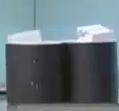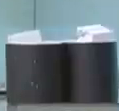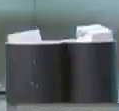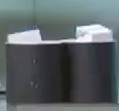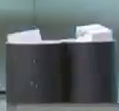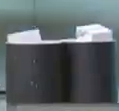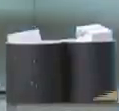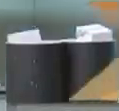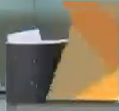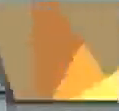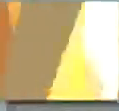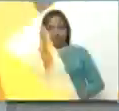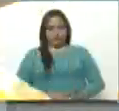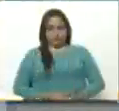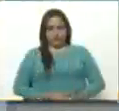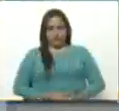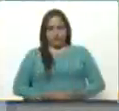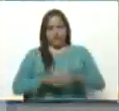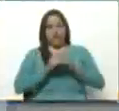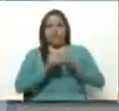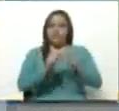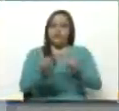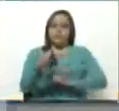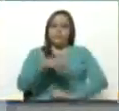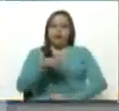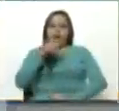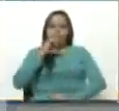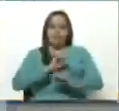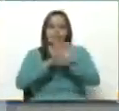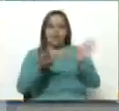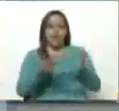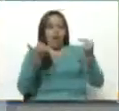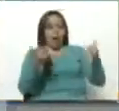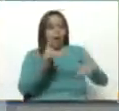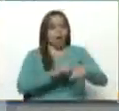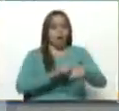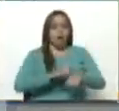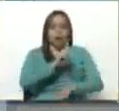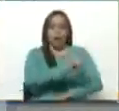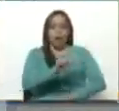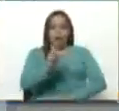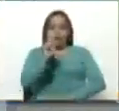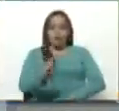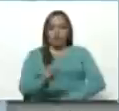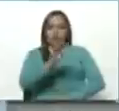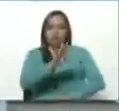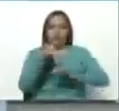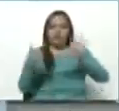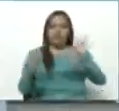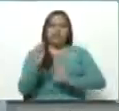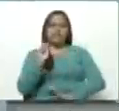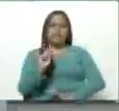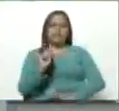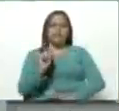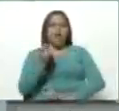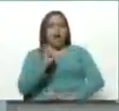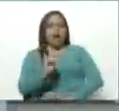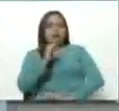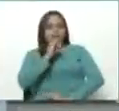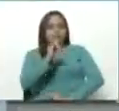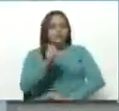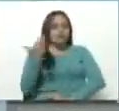Amigas, de vuelta con más de su programa Café en la Mañana, ya a esta hora, 11:46 minutos, vamos a presentarles información importante que se